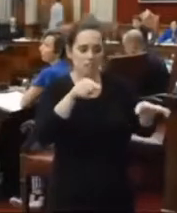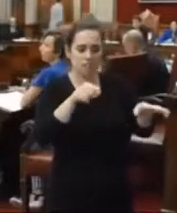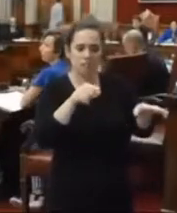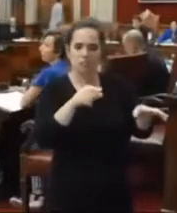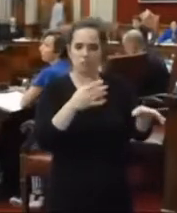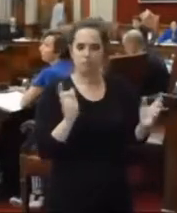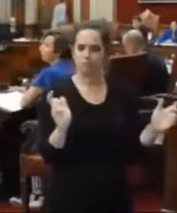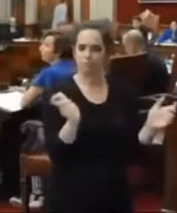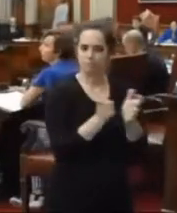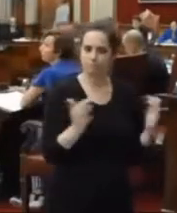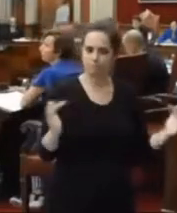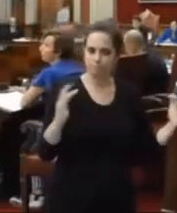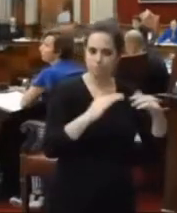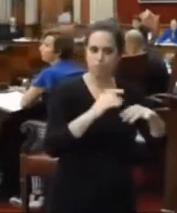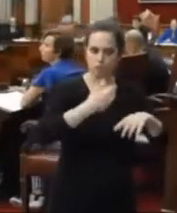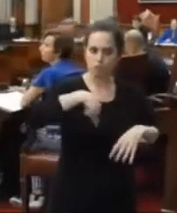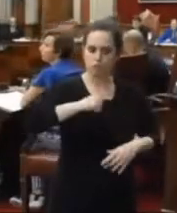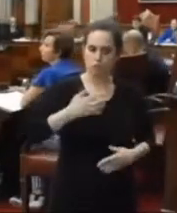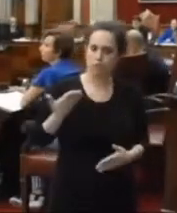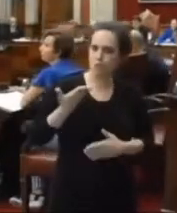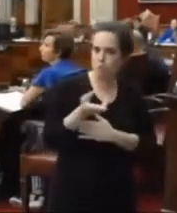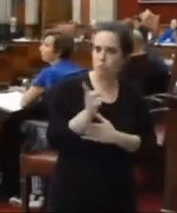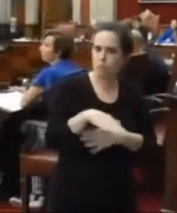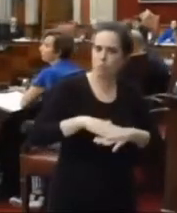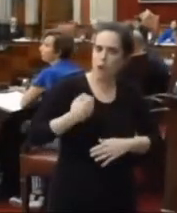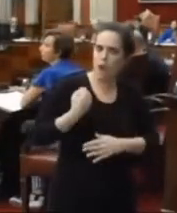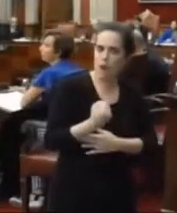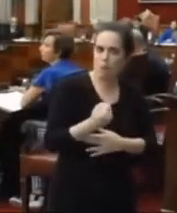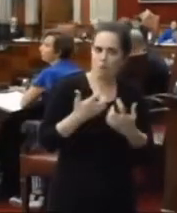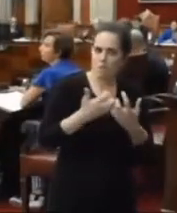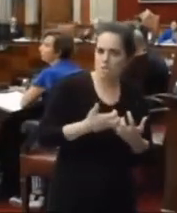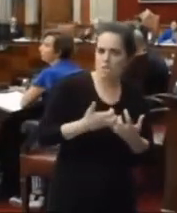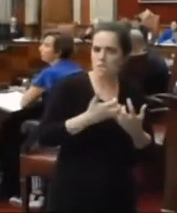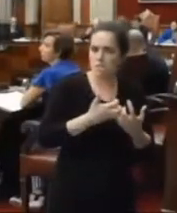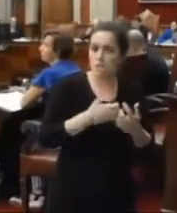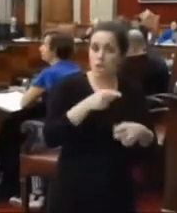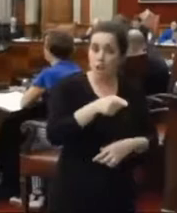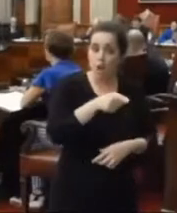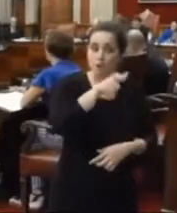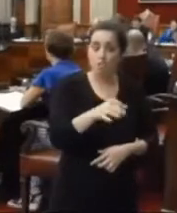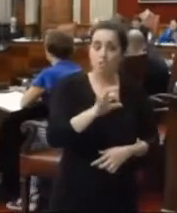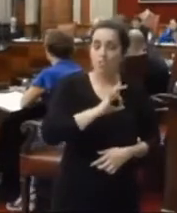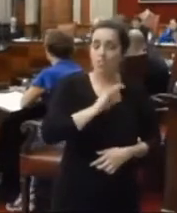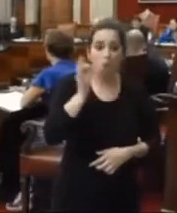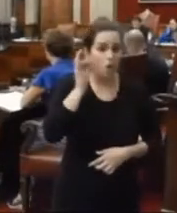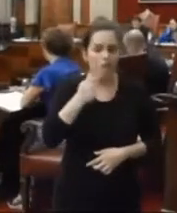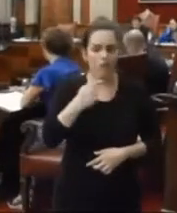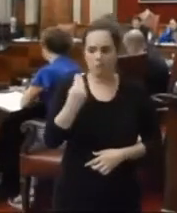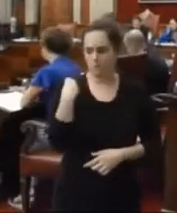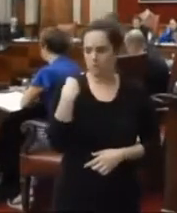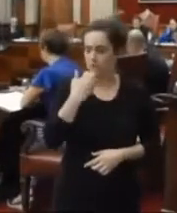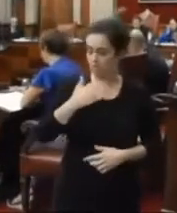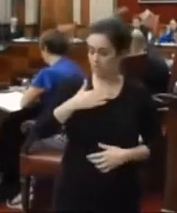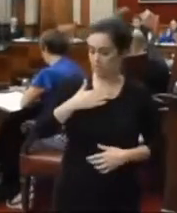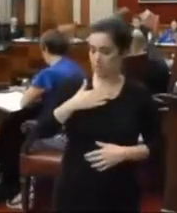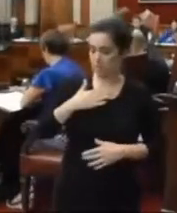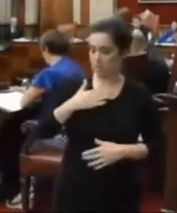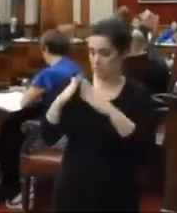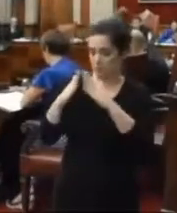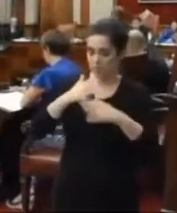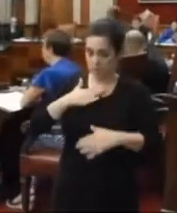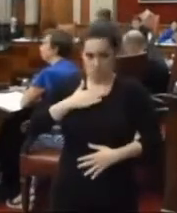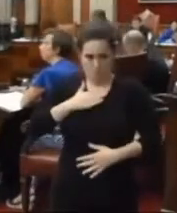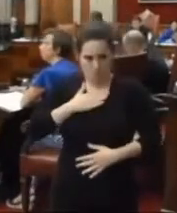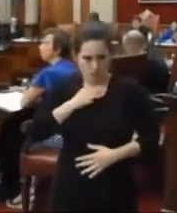para apoyarles en su lucha. Ahí una señora me preguntó si mi casa seguía siendo